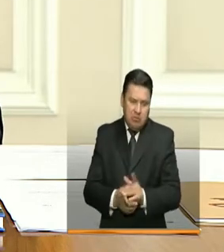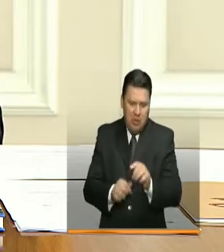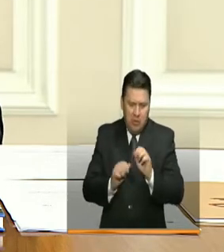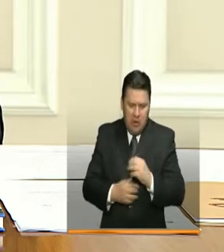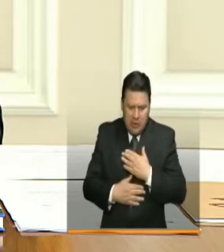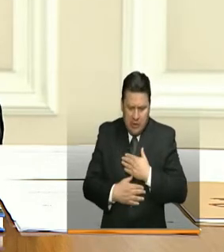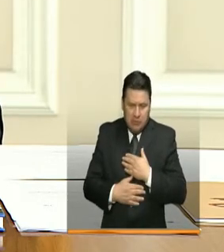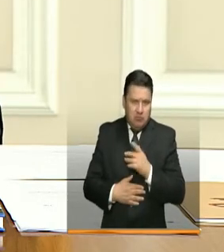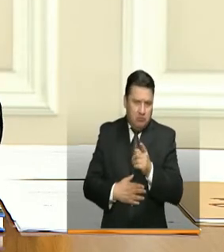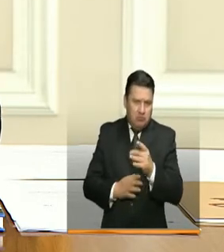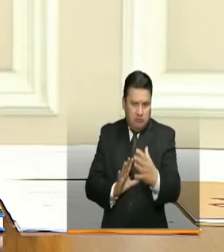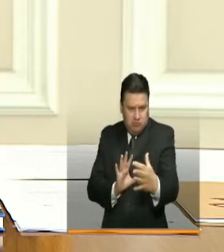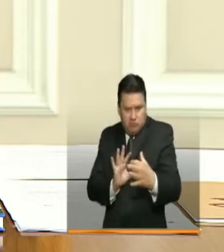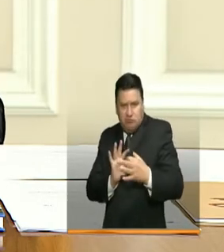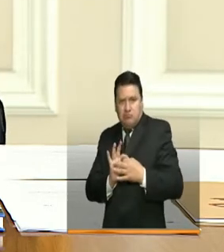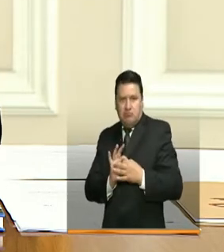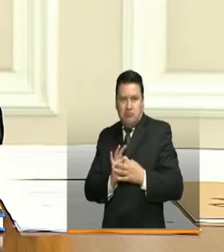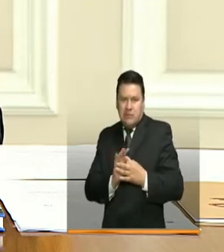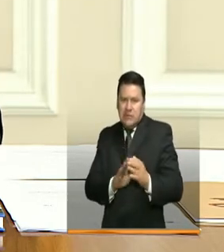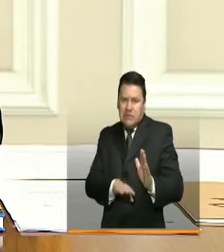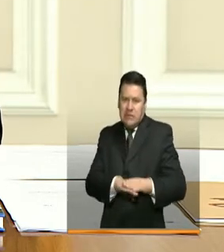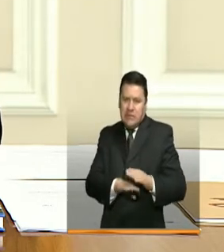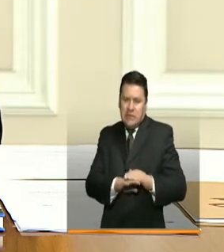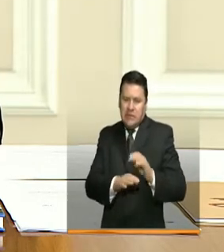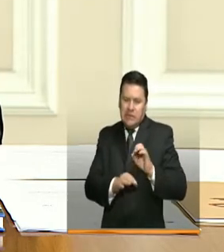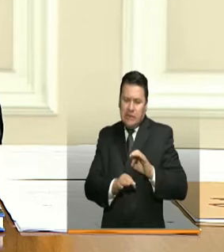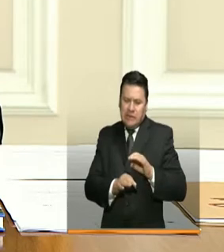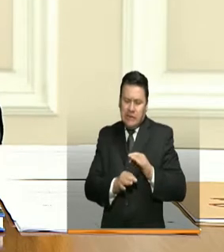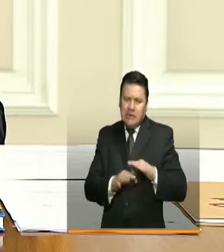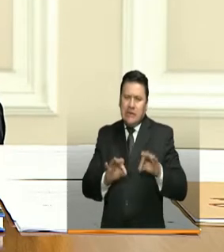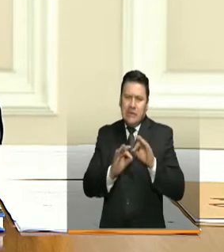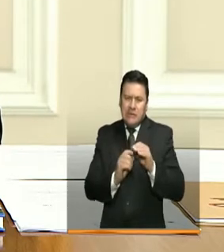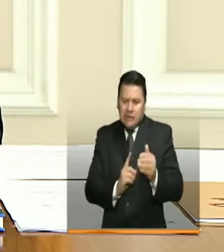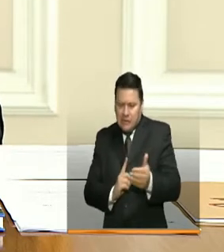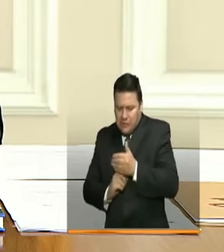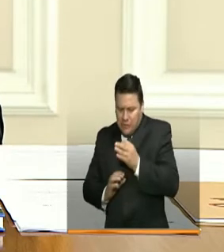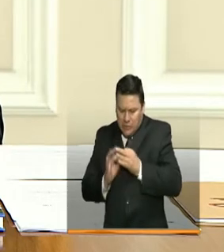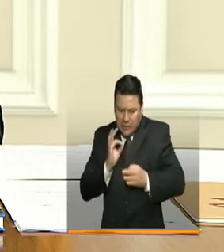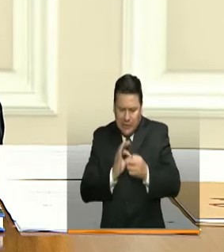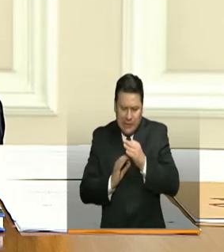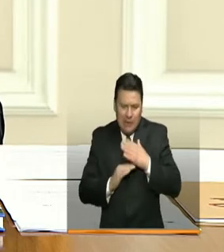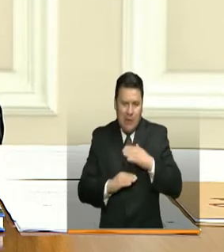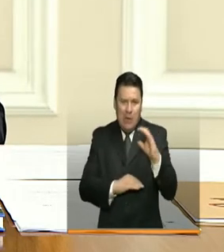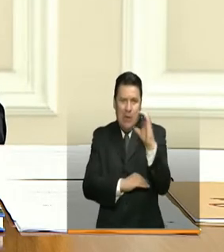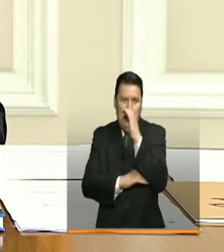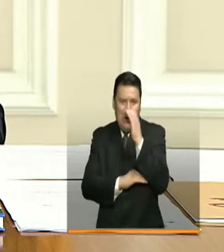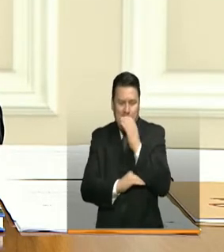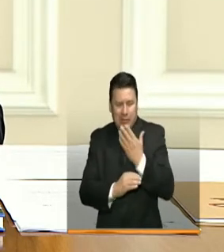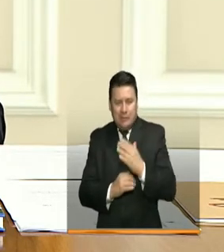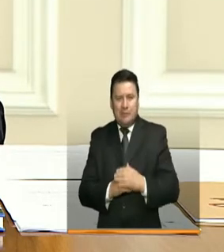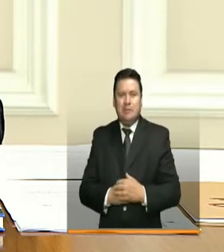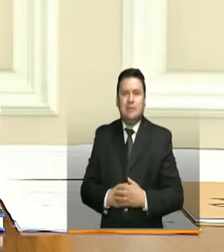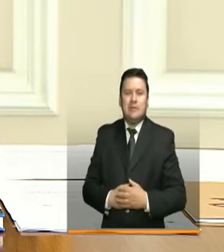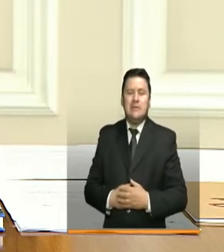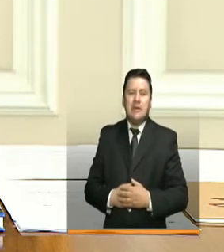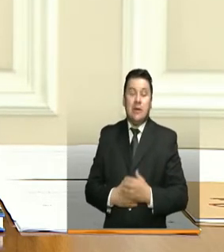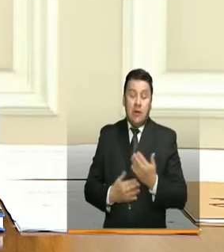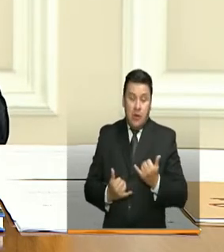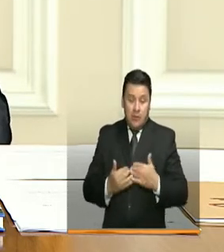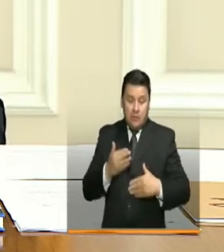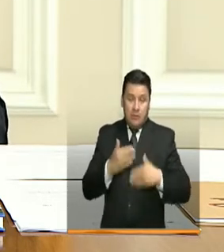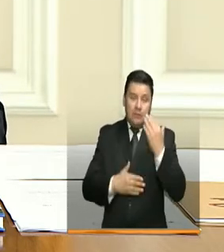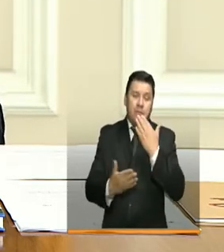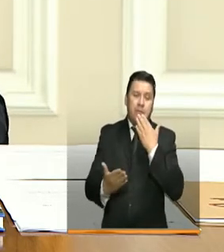puedan unirse en este llamado de protección a nuestro país. Hoy también quiero empezar